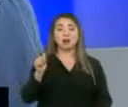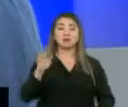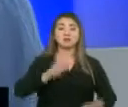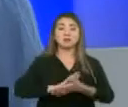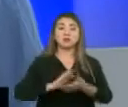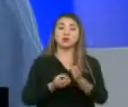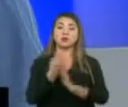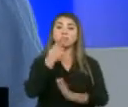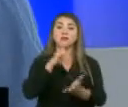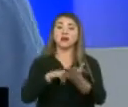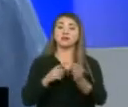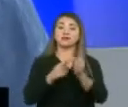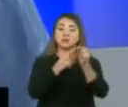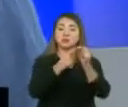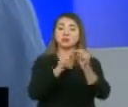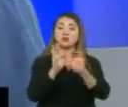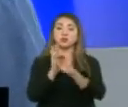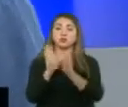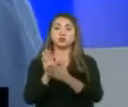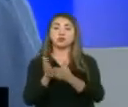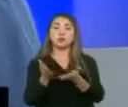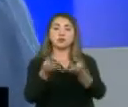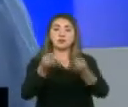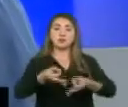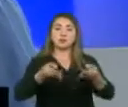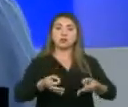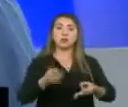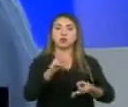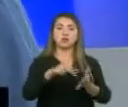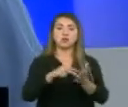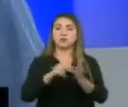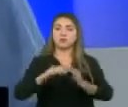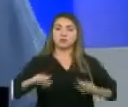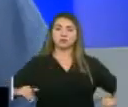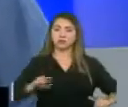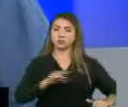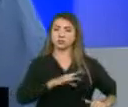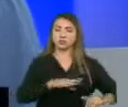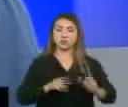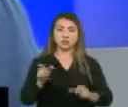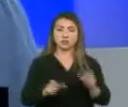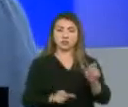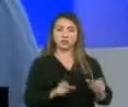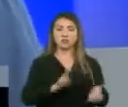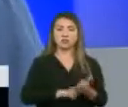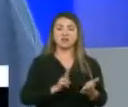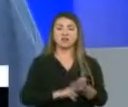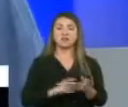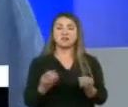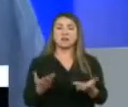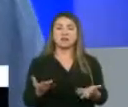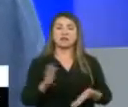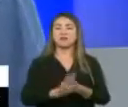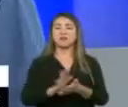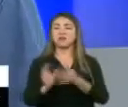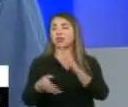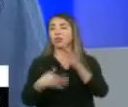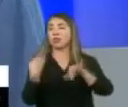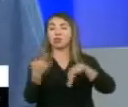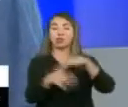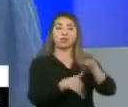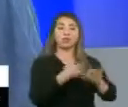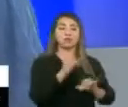Carta Fundamental, es una constitución que da garantías y que ya no divide a los chilenos. Entonces, creo que hay un tongo que se ha levantado. Creo que este proceso